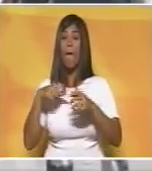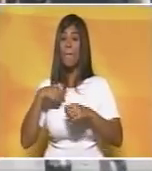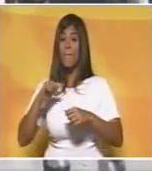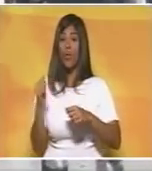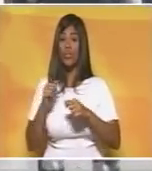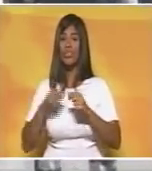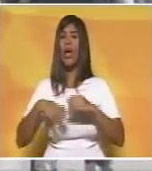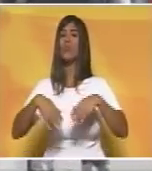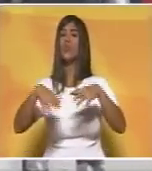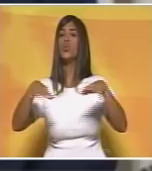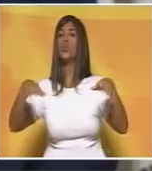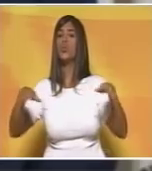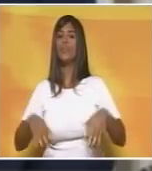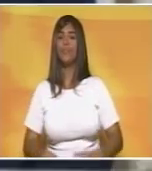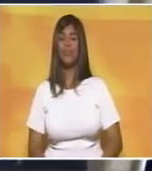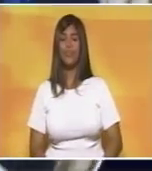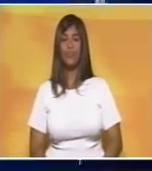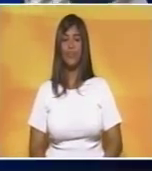dispersados por policías.